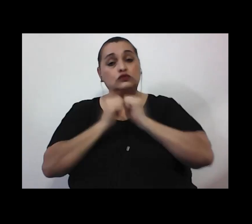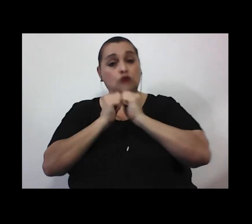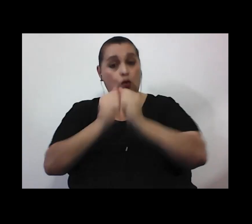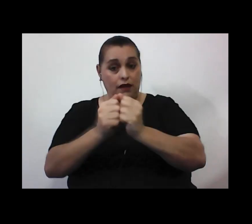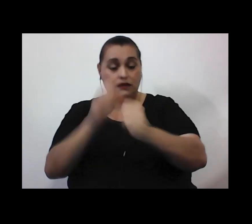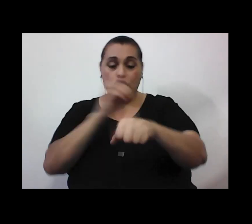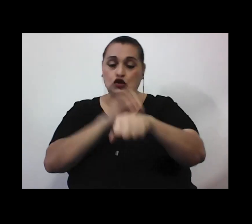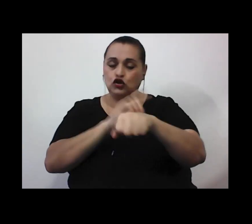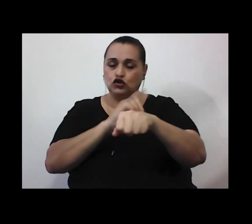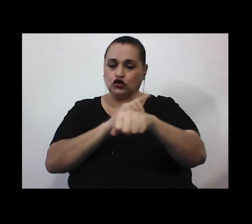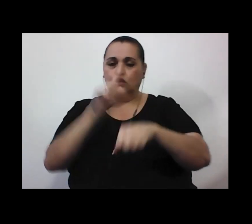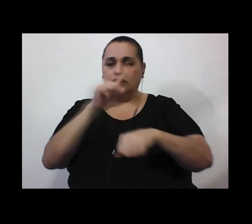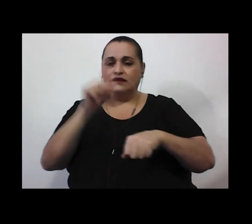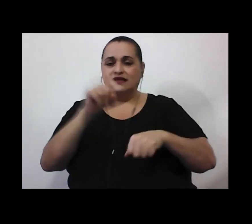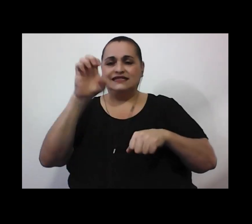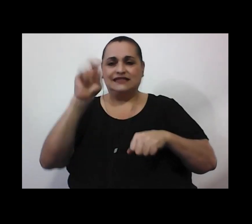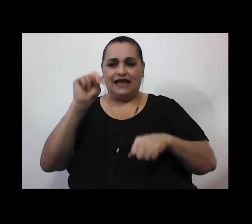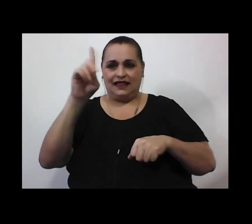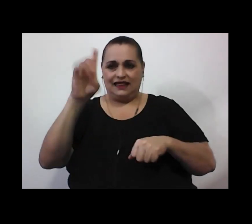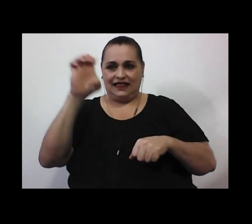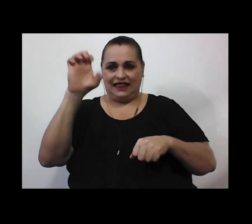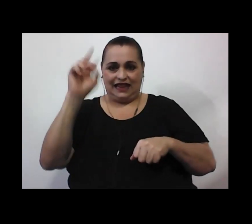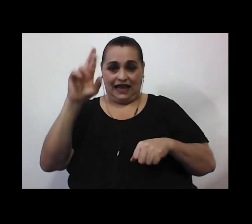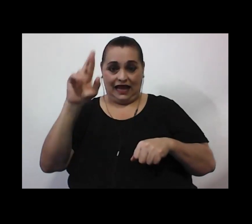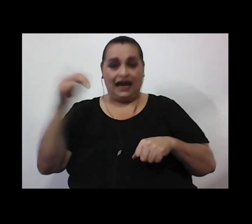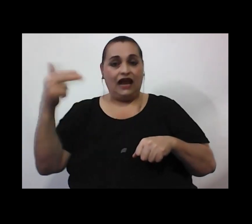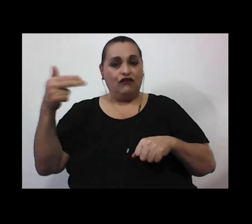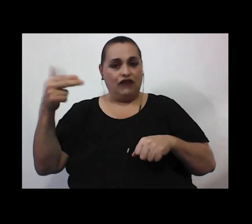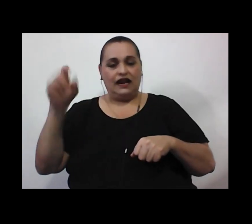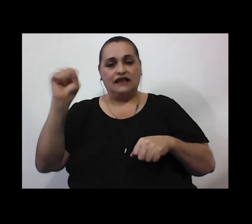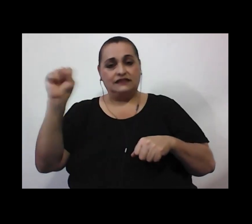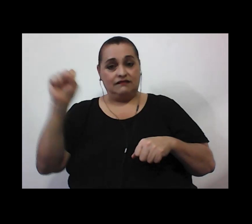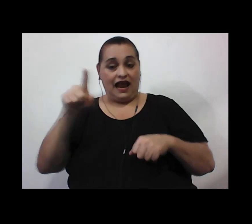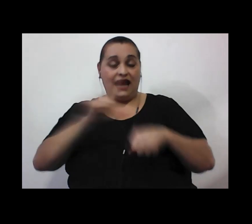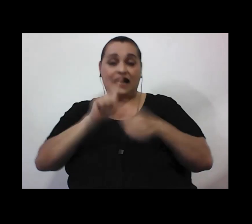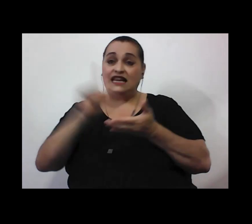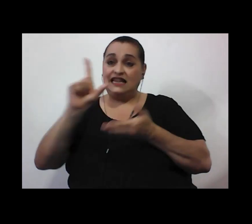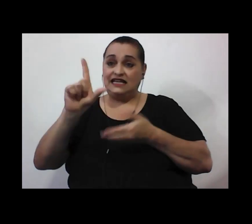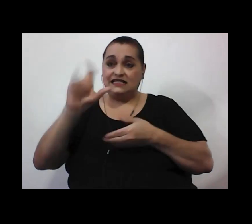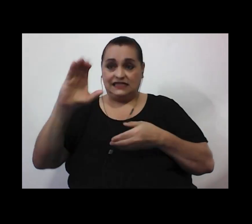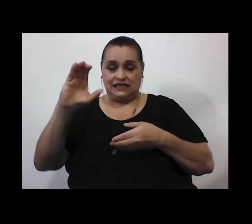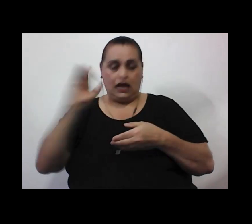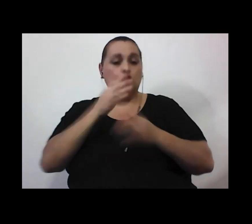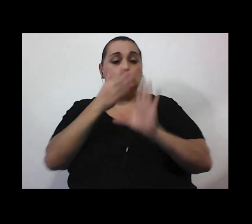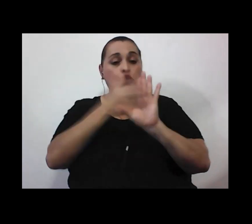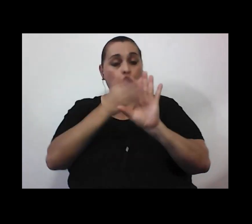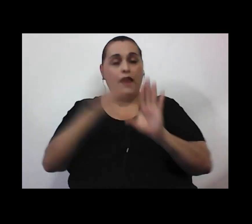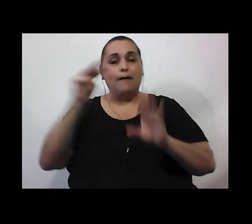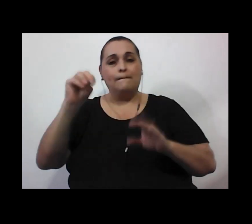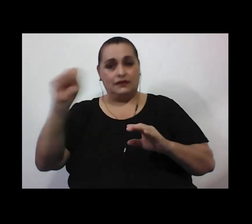doctor Sender Herrera Cibaja, quien es licenciado en psicología y máster en psicología